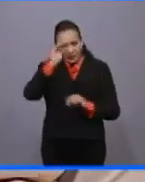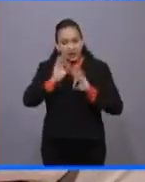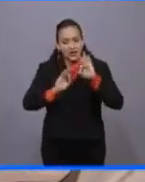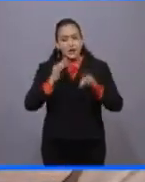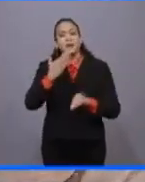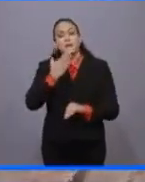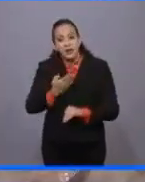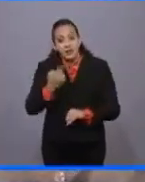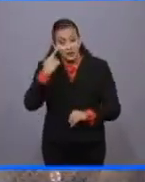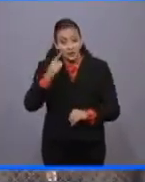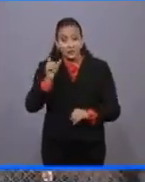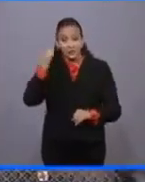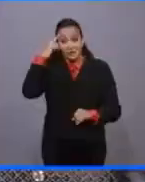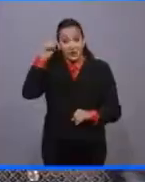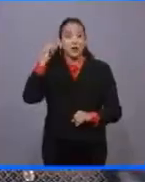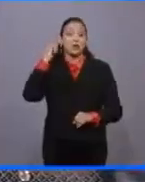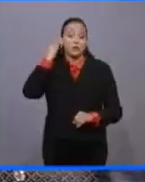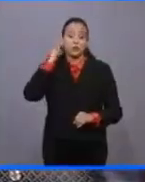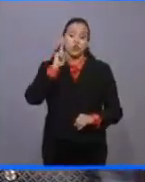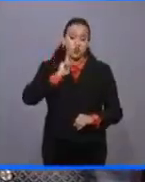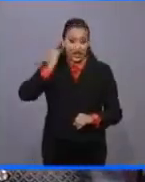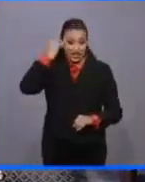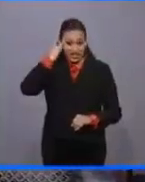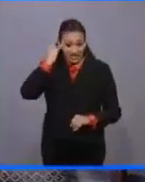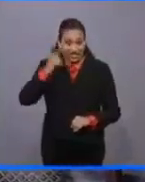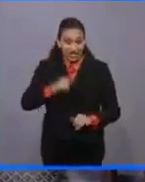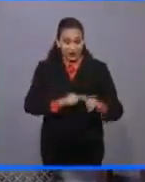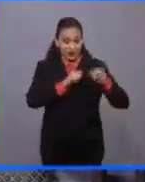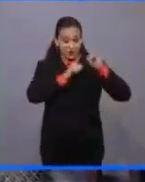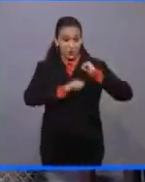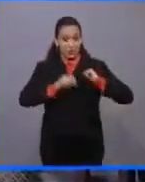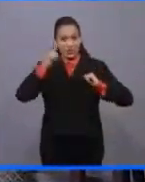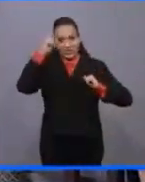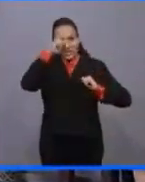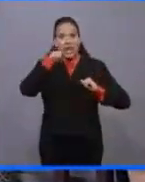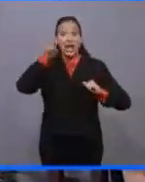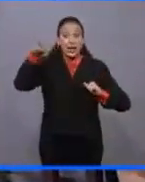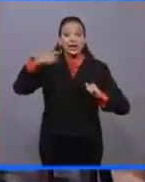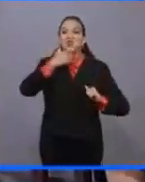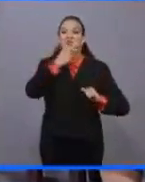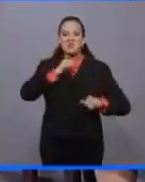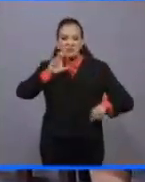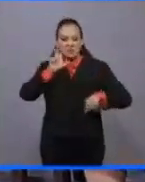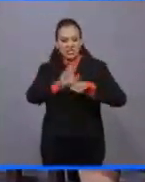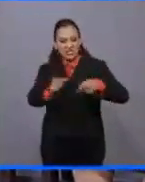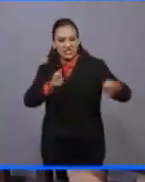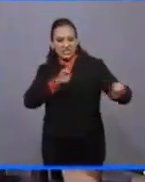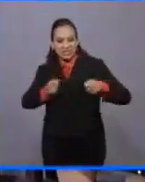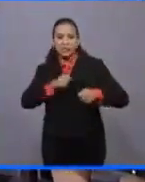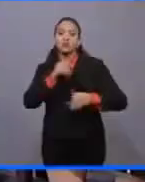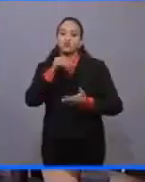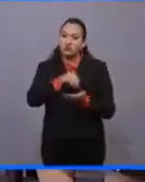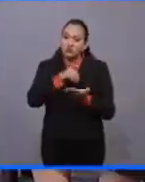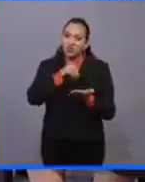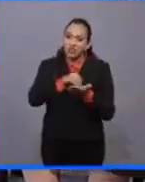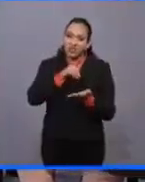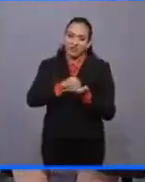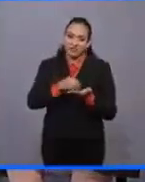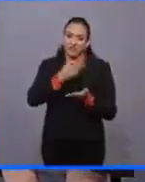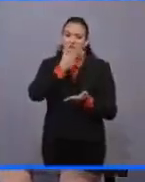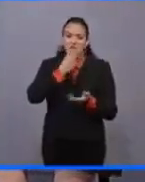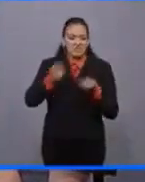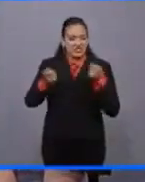el acceso a un cargo de autoridad es muy complejo debido al alto grado de machismo que aún prevalece al interior de las